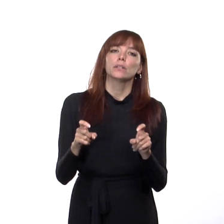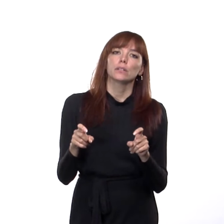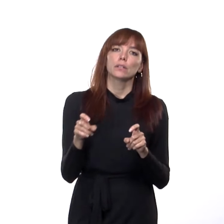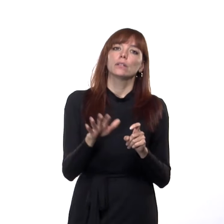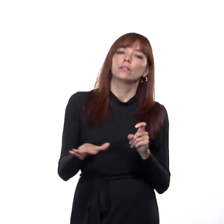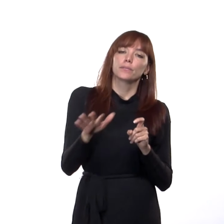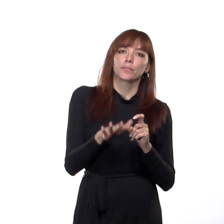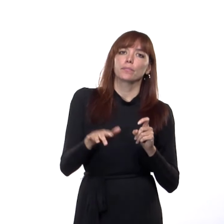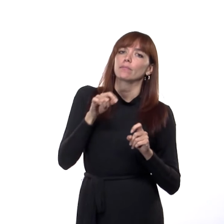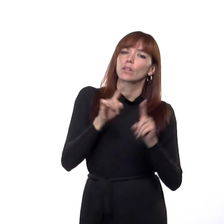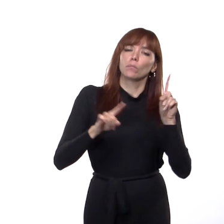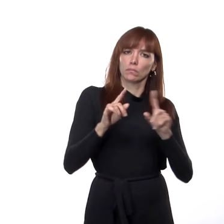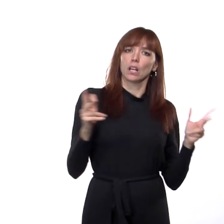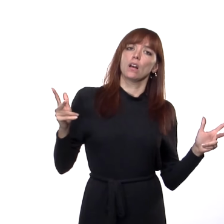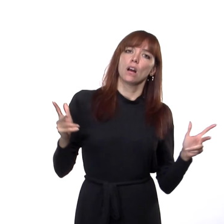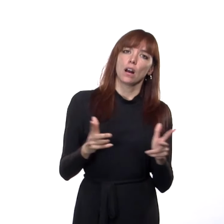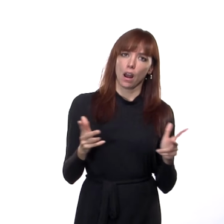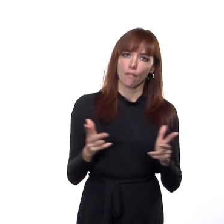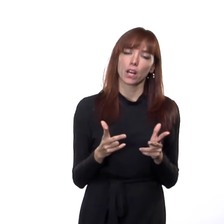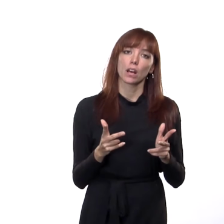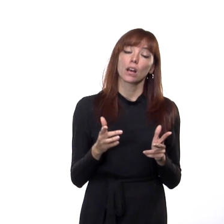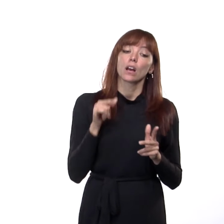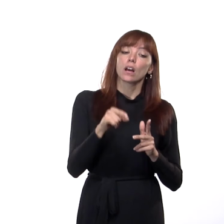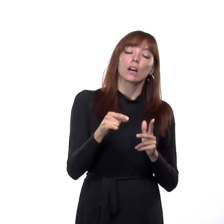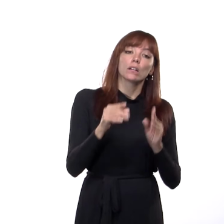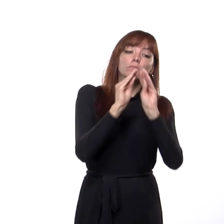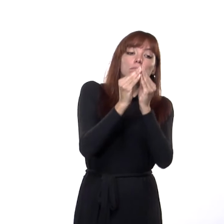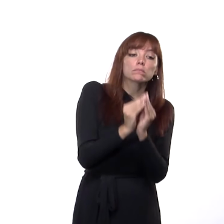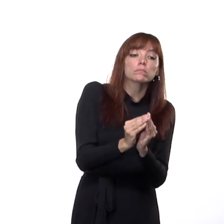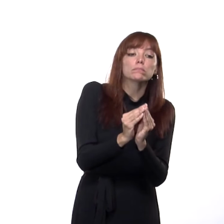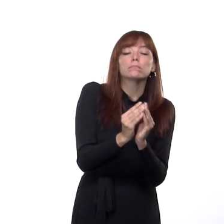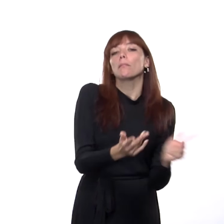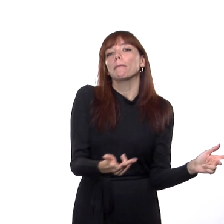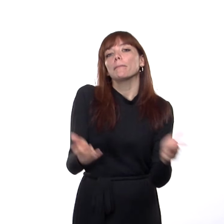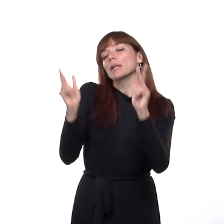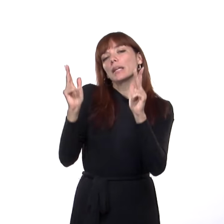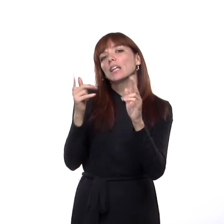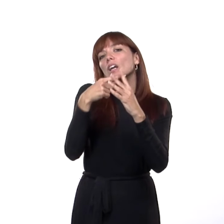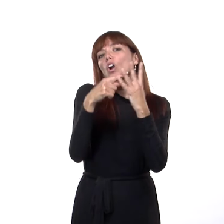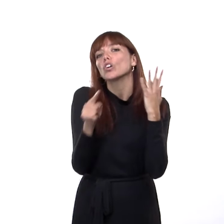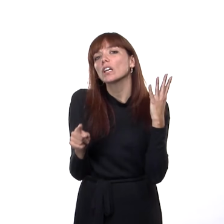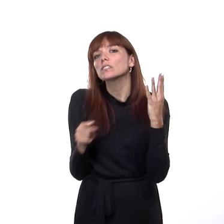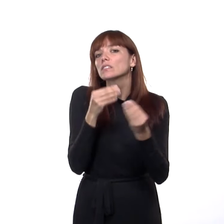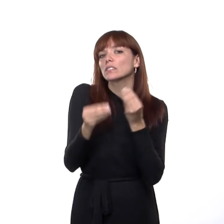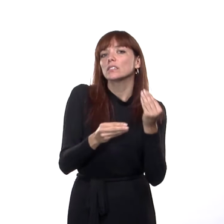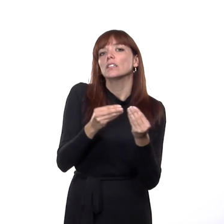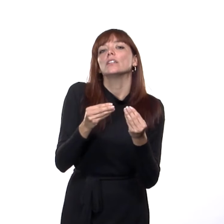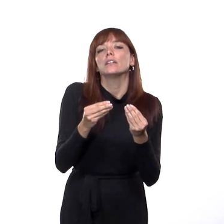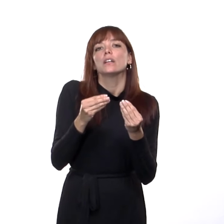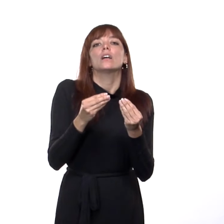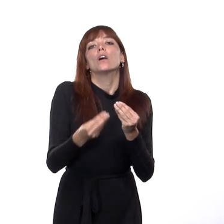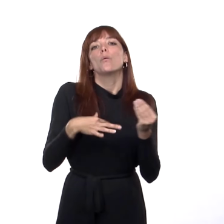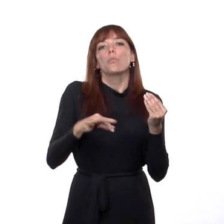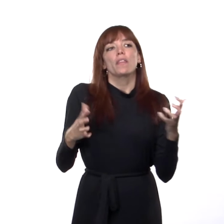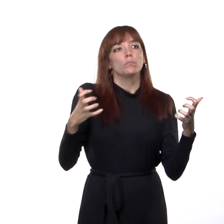muy grave muy grave que es que la operación permite hacer cosas que pueden generar